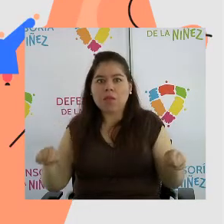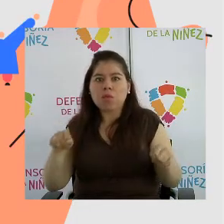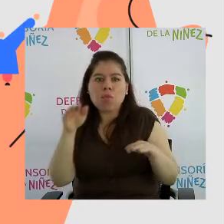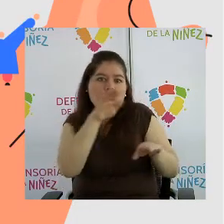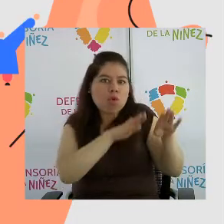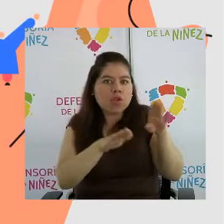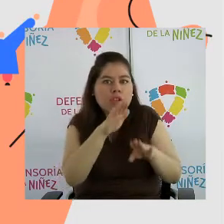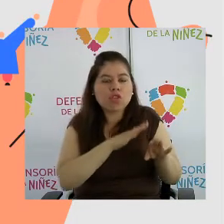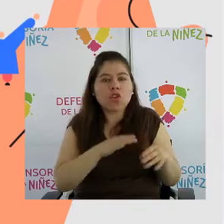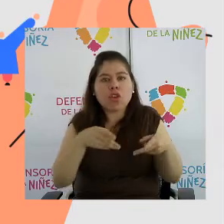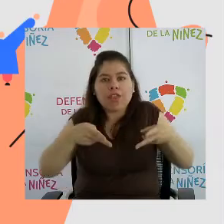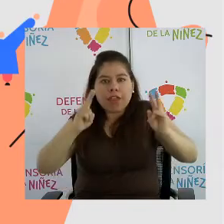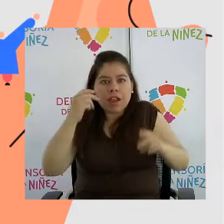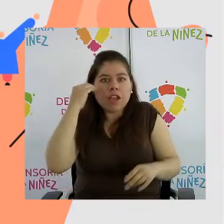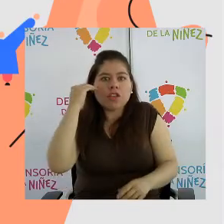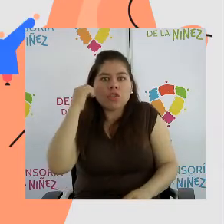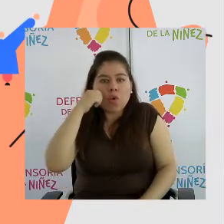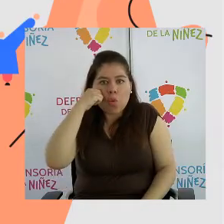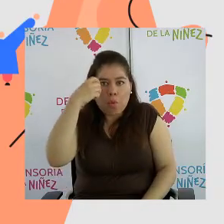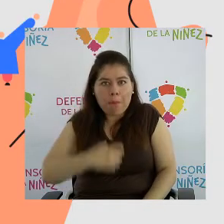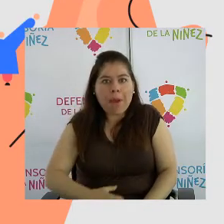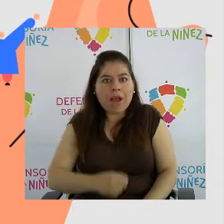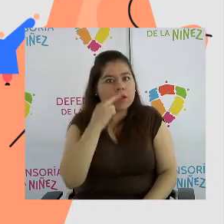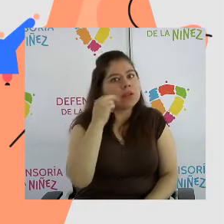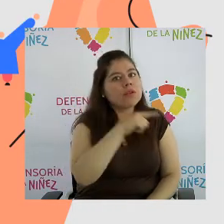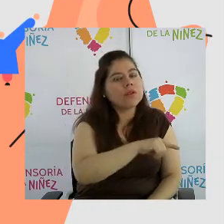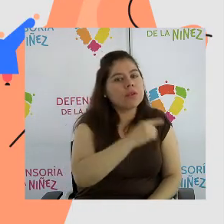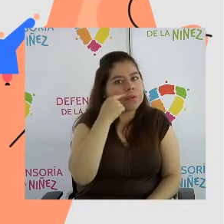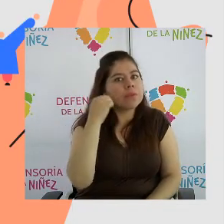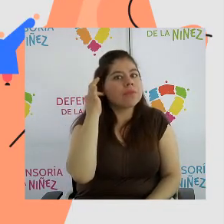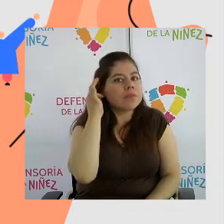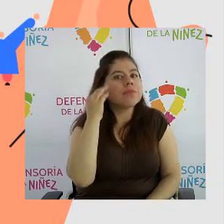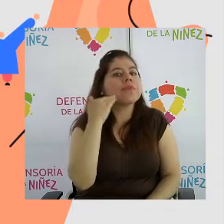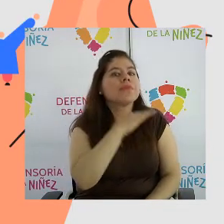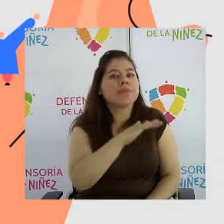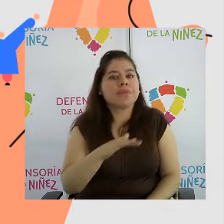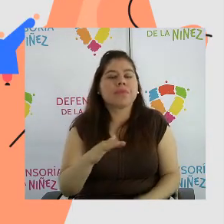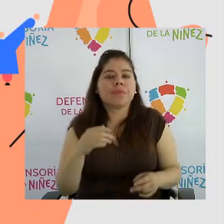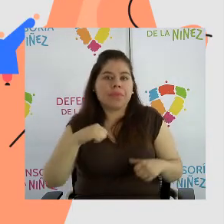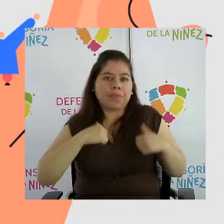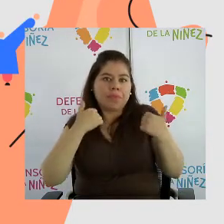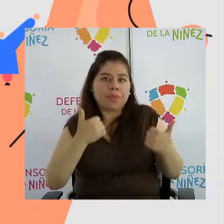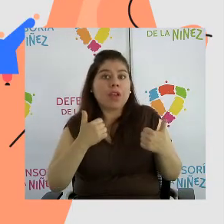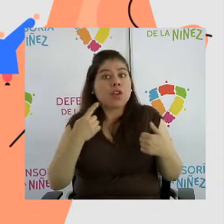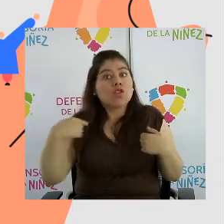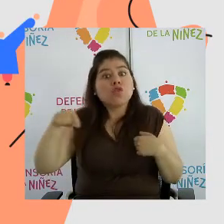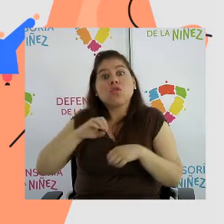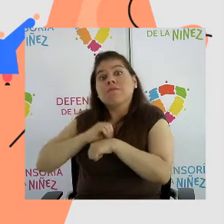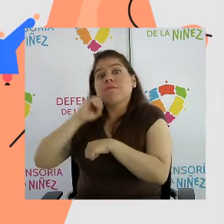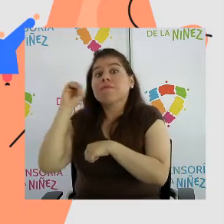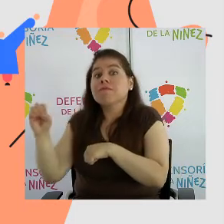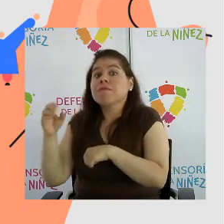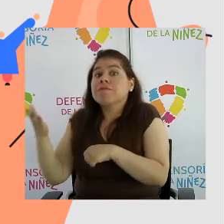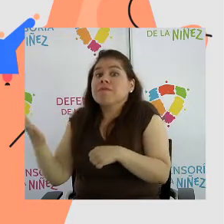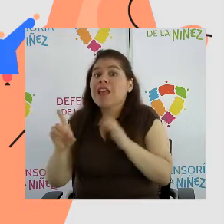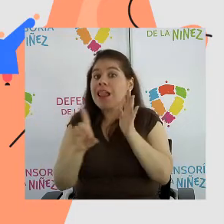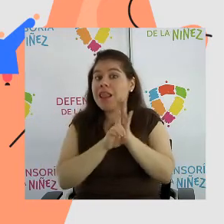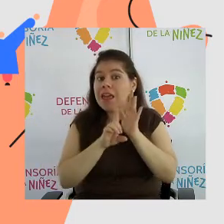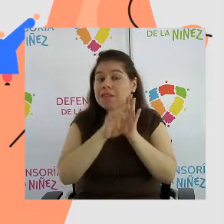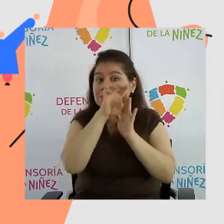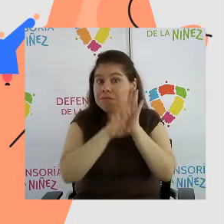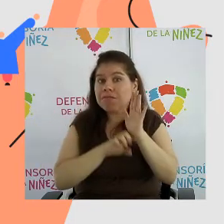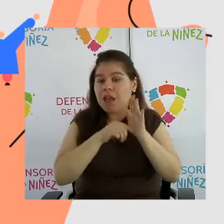los derechos humanos de niños, niñas y adolescentes. Nuestro llamado como Defensoría de la Niñez es a que este proyecto de ley avance